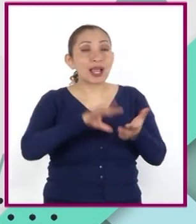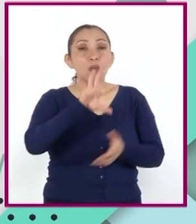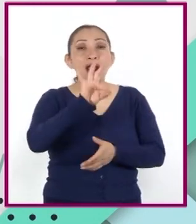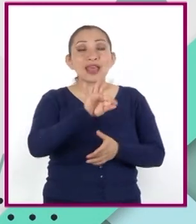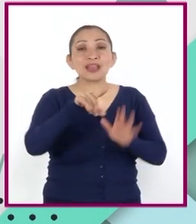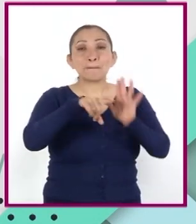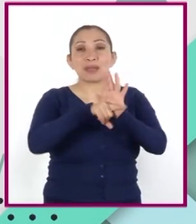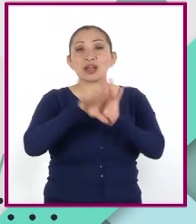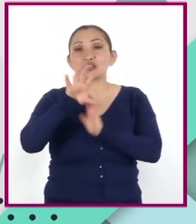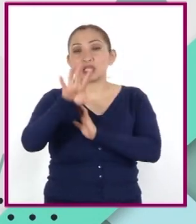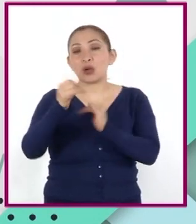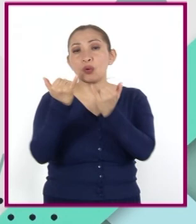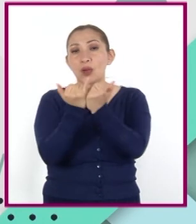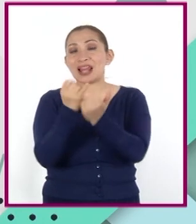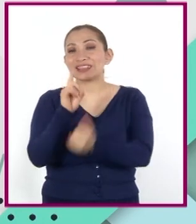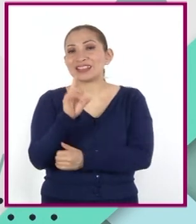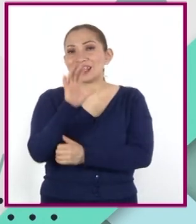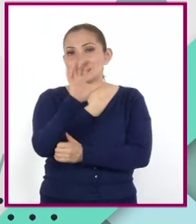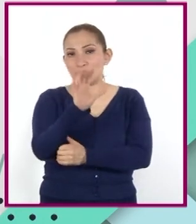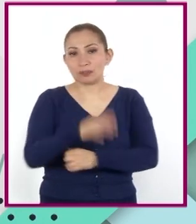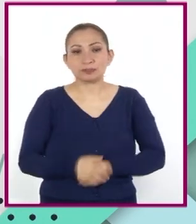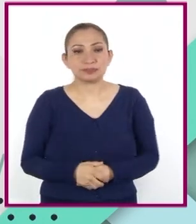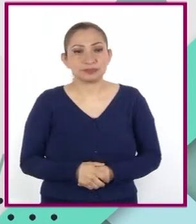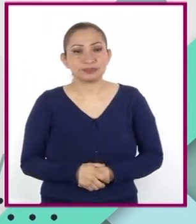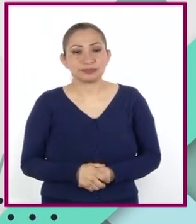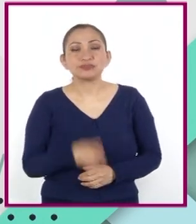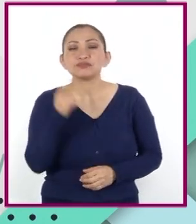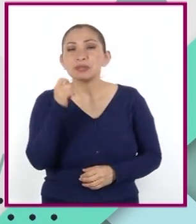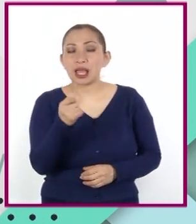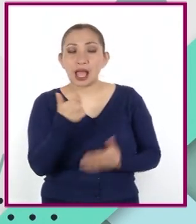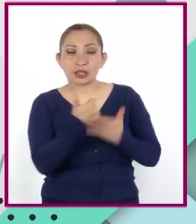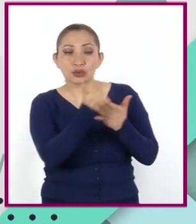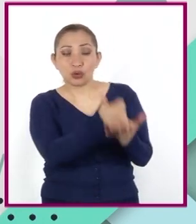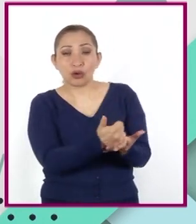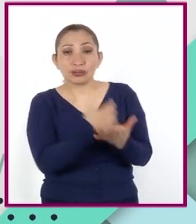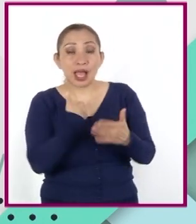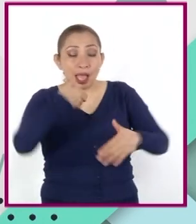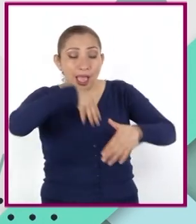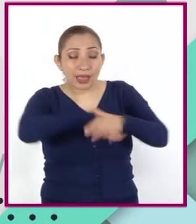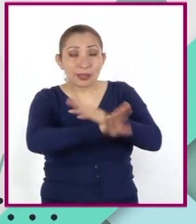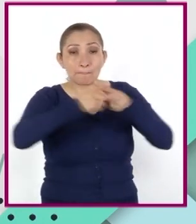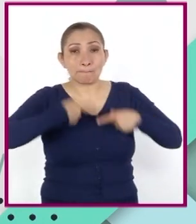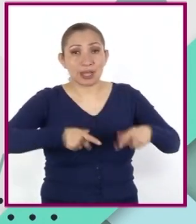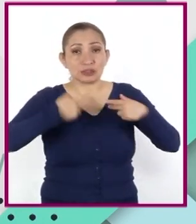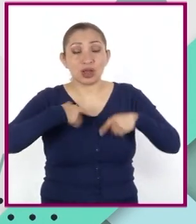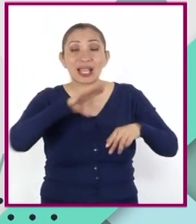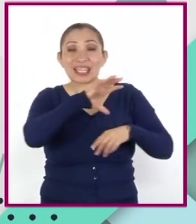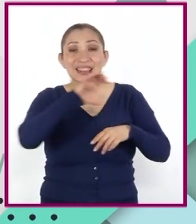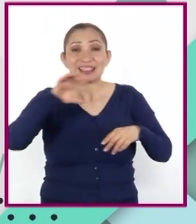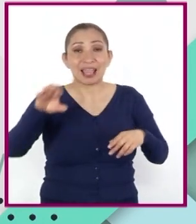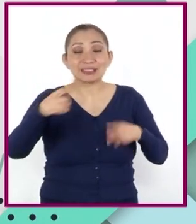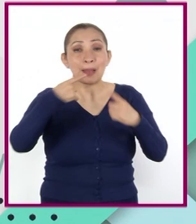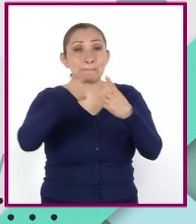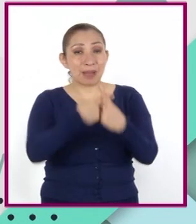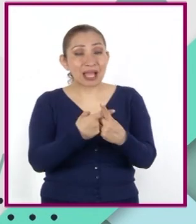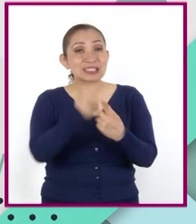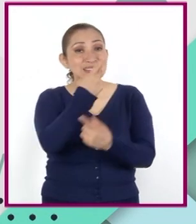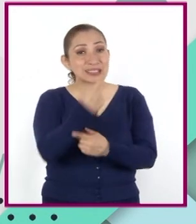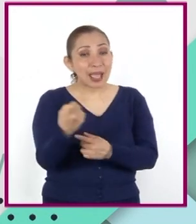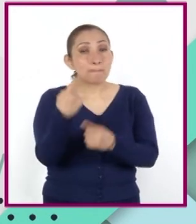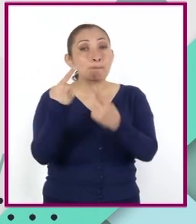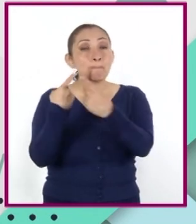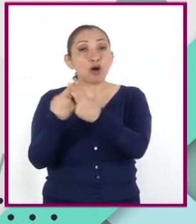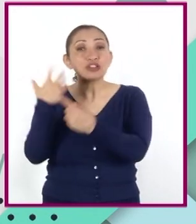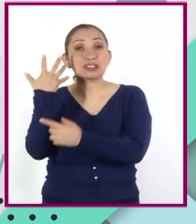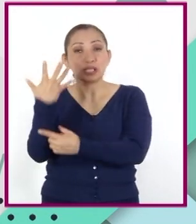40 menos 5 igual a 35, lo que permitirá que entren a la función 500 más 100 por